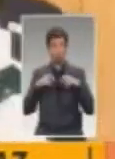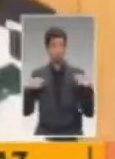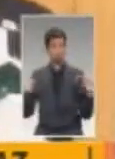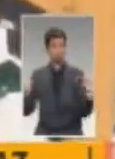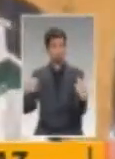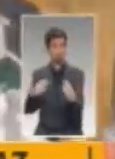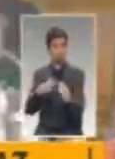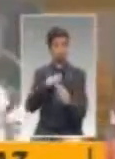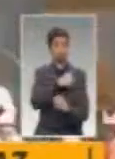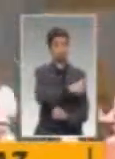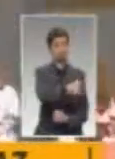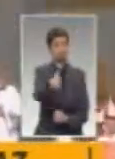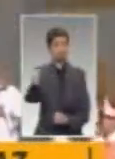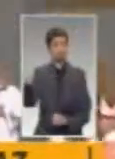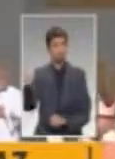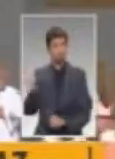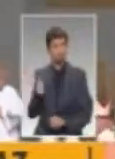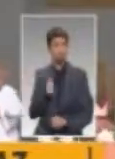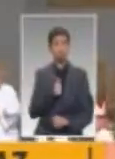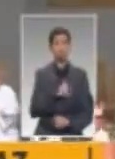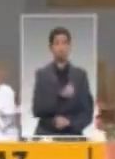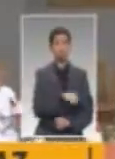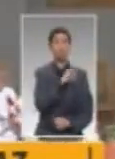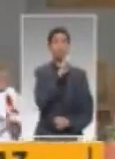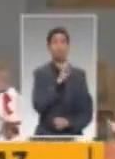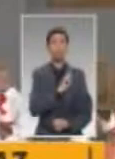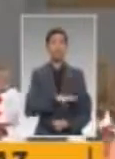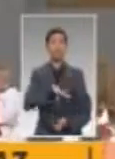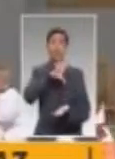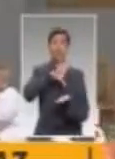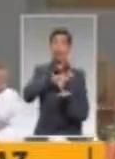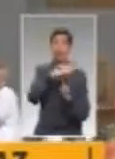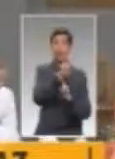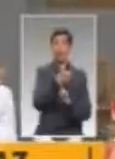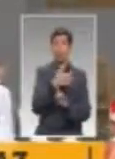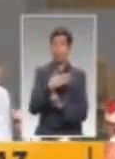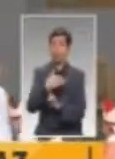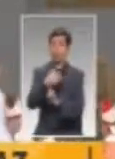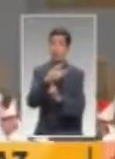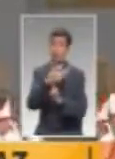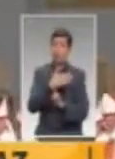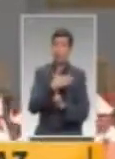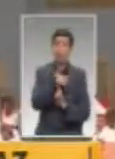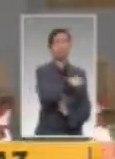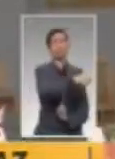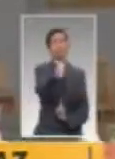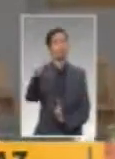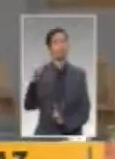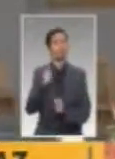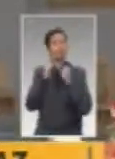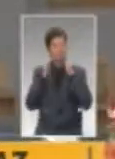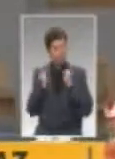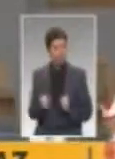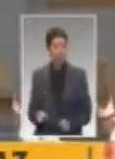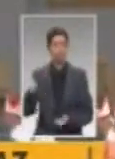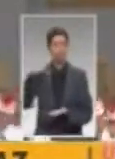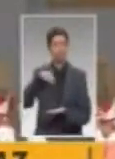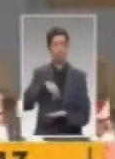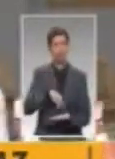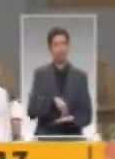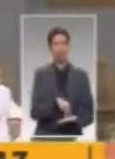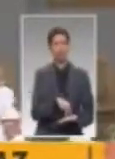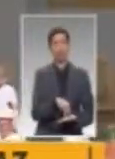que va a realizar en su gira apostólica a nuestro país. Estamos acá con el padre Guillermo Rosas para ir comentando justamente cada uno de